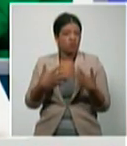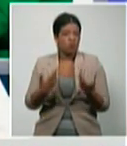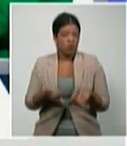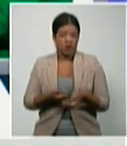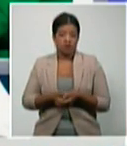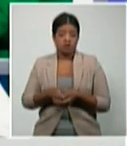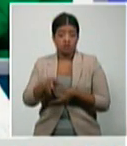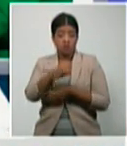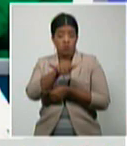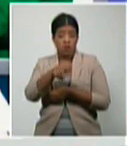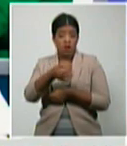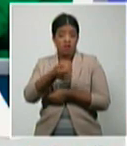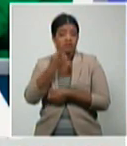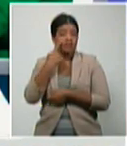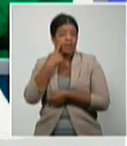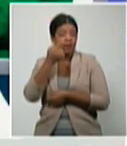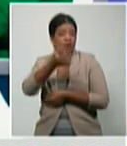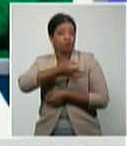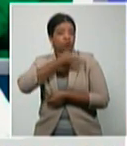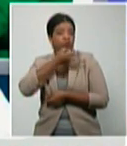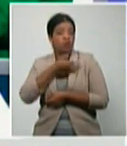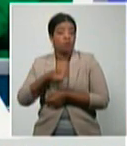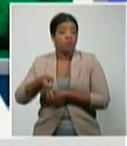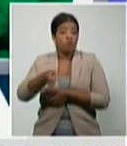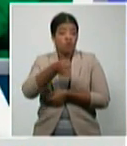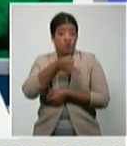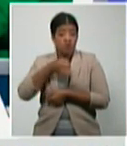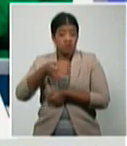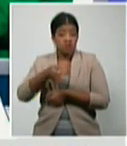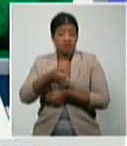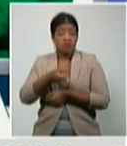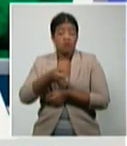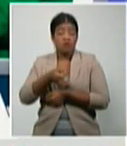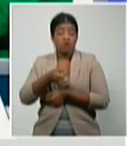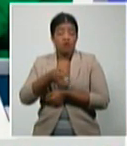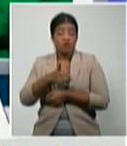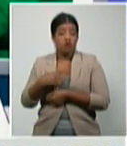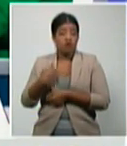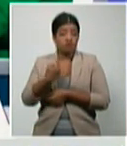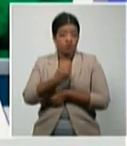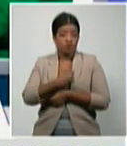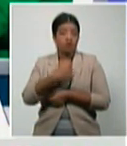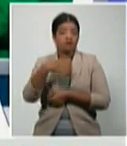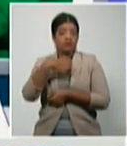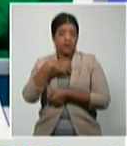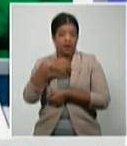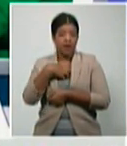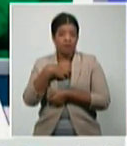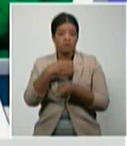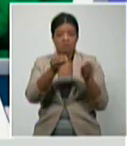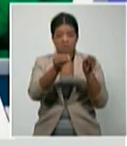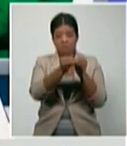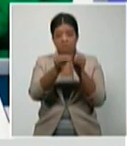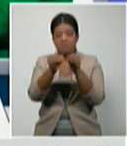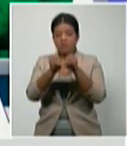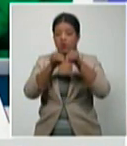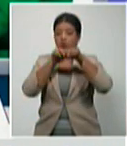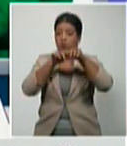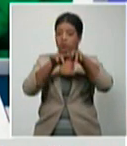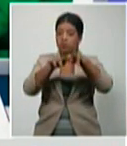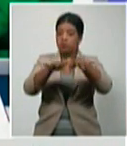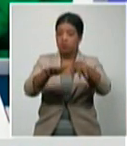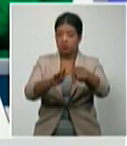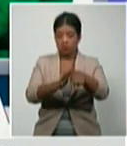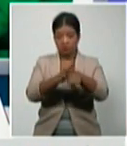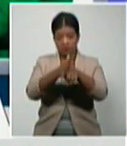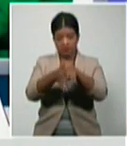habla de municipios en los cuales hemos tenido o tenemos transmisión de la enfermedad. De Pinar del